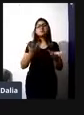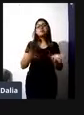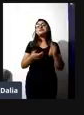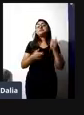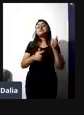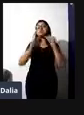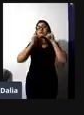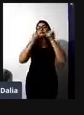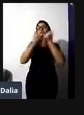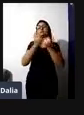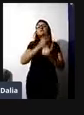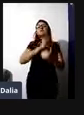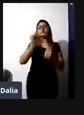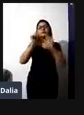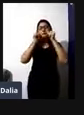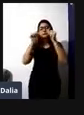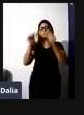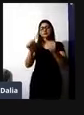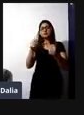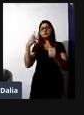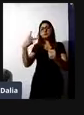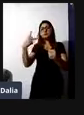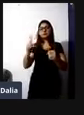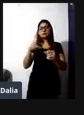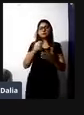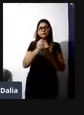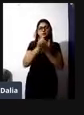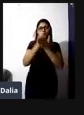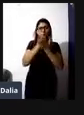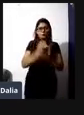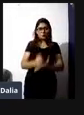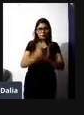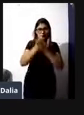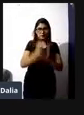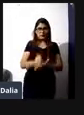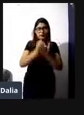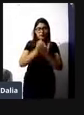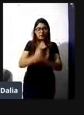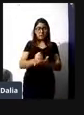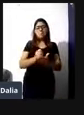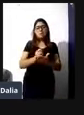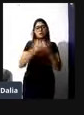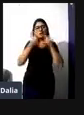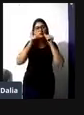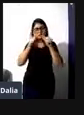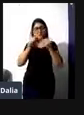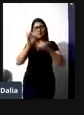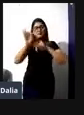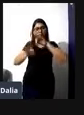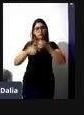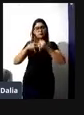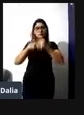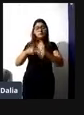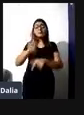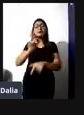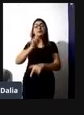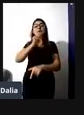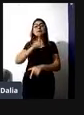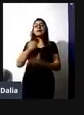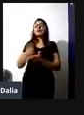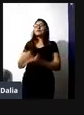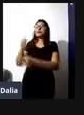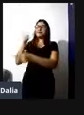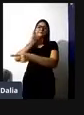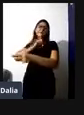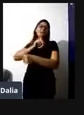es, sí, darle continuidad al tema de las terapias, pero también darle un poco de contención a la mamá, porque no debe